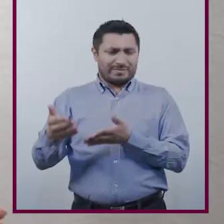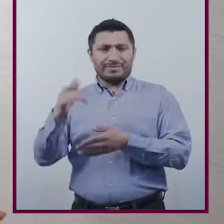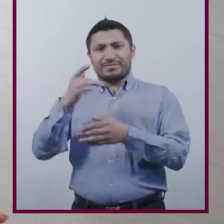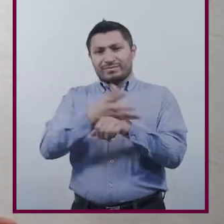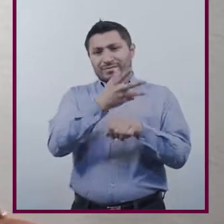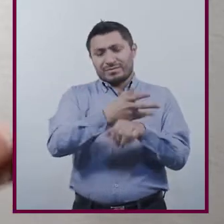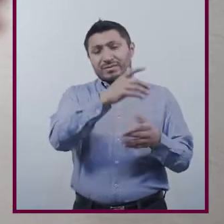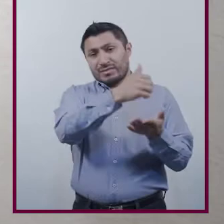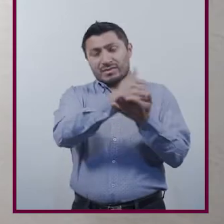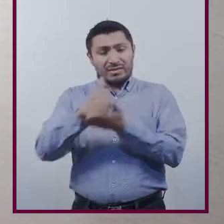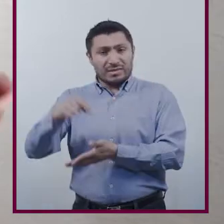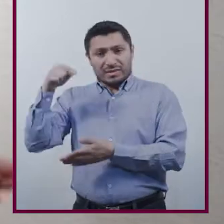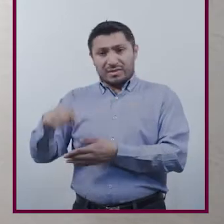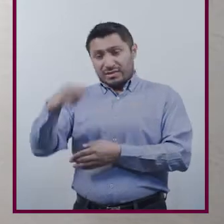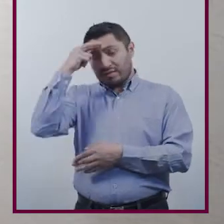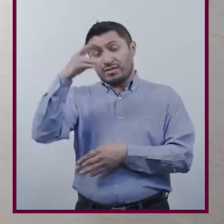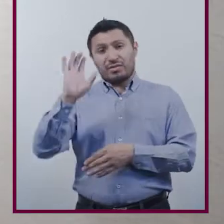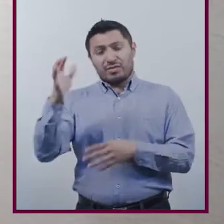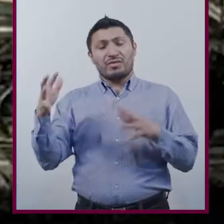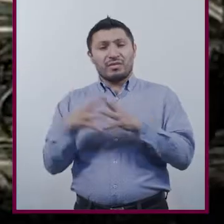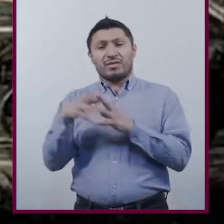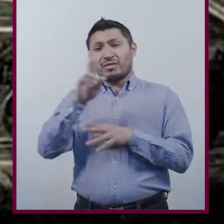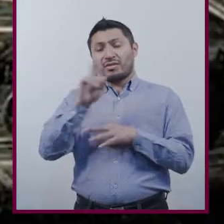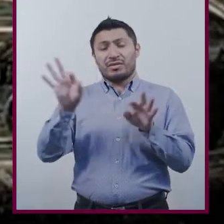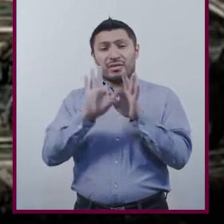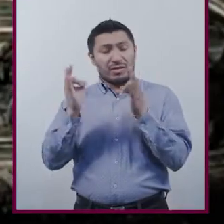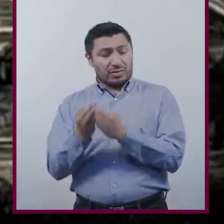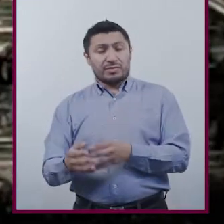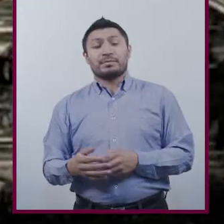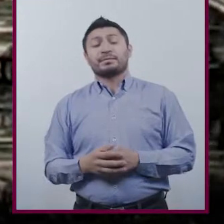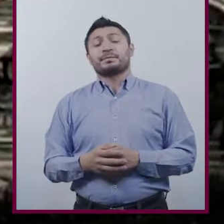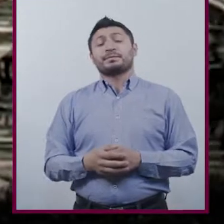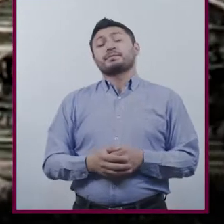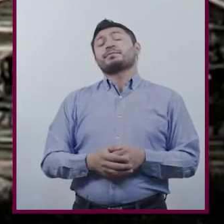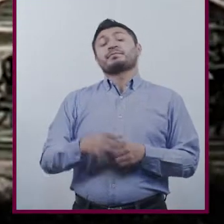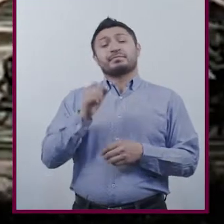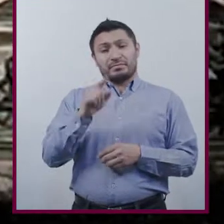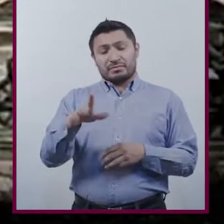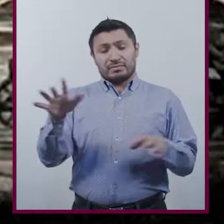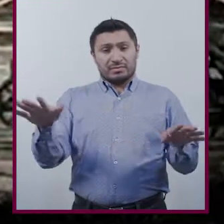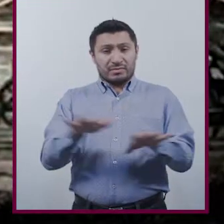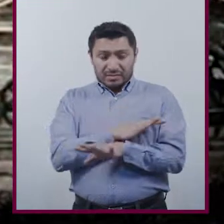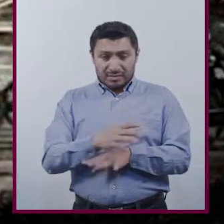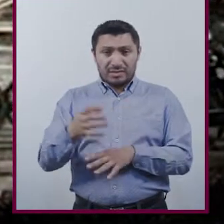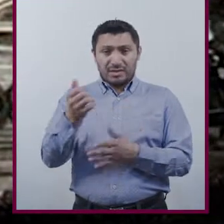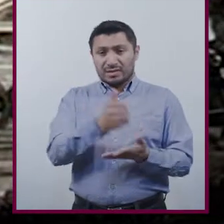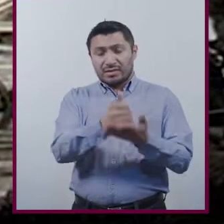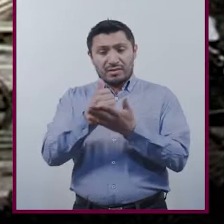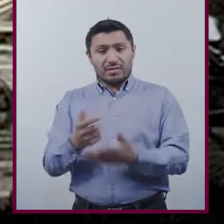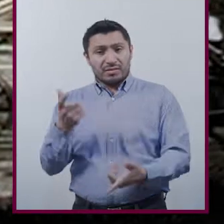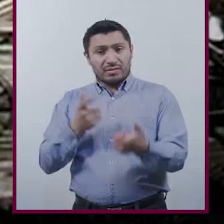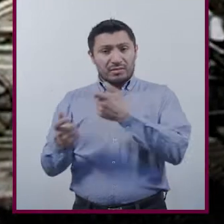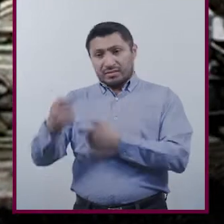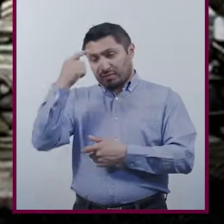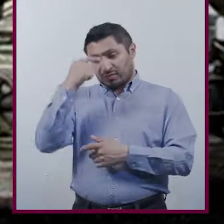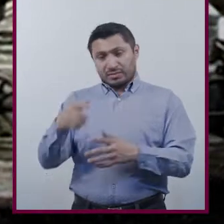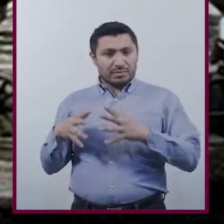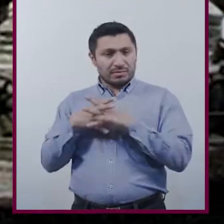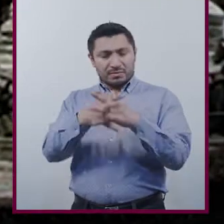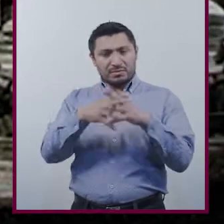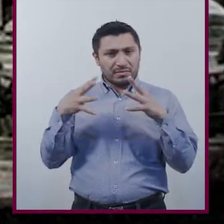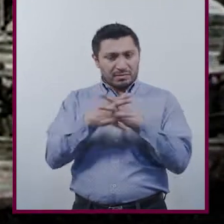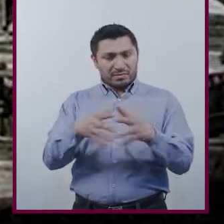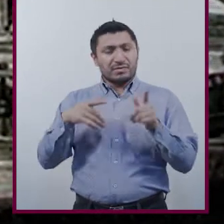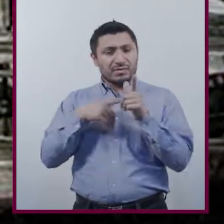en momentos cruciales durante la Guerra de Reforma. Por su parte, a cambio de ayuda financiera, para seguir en la contienda,